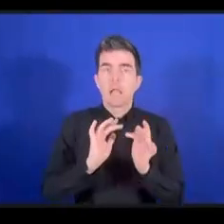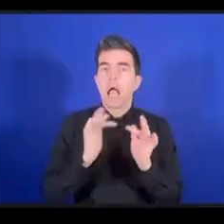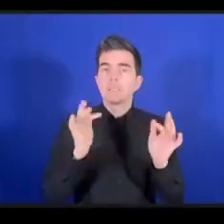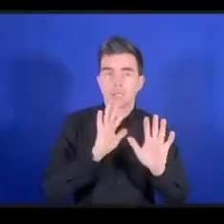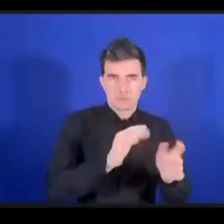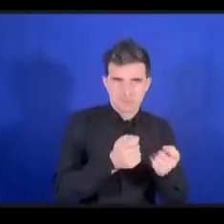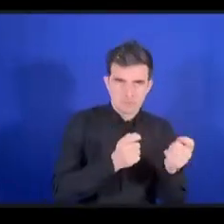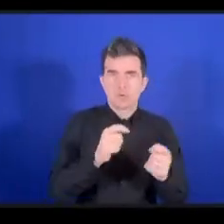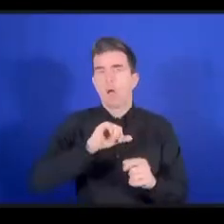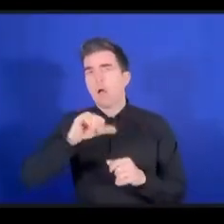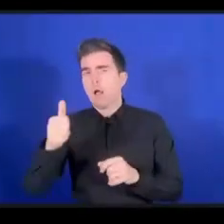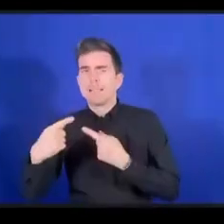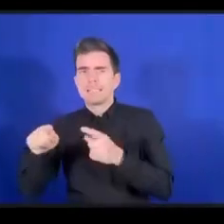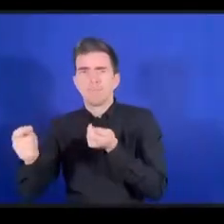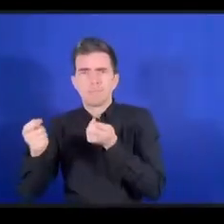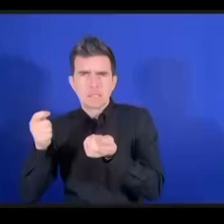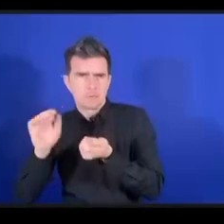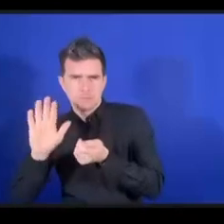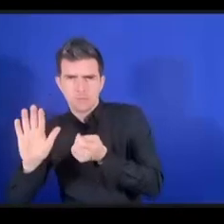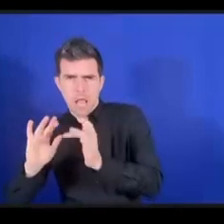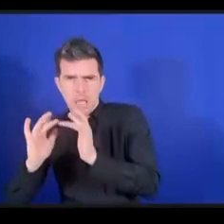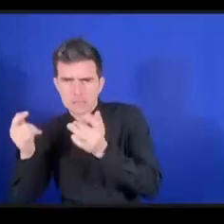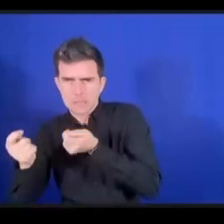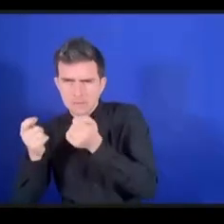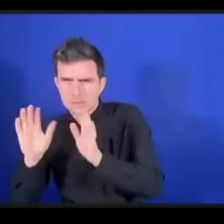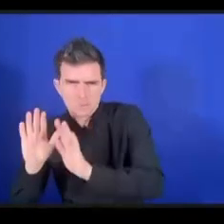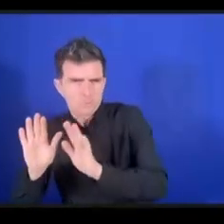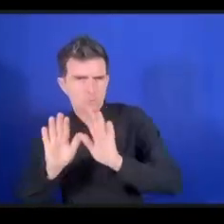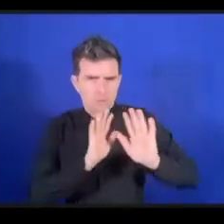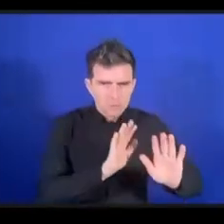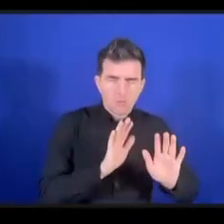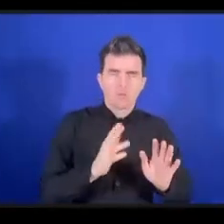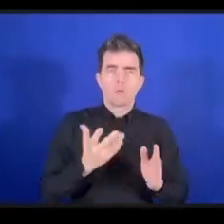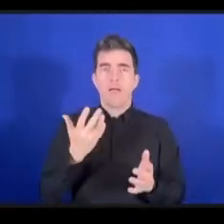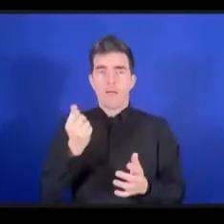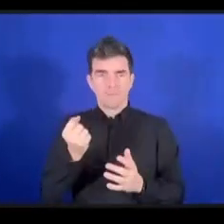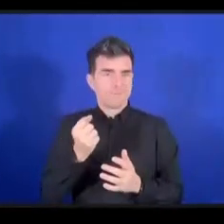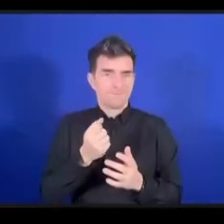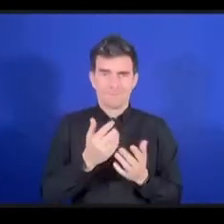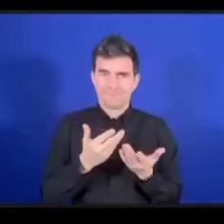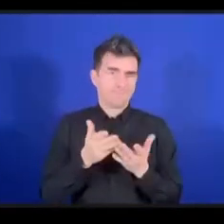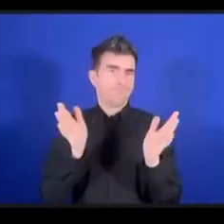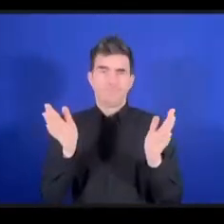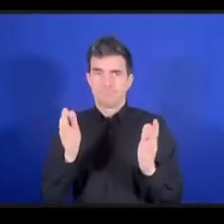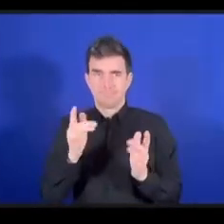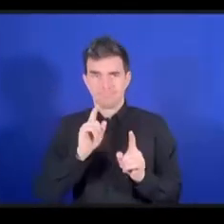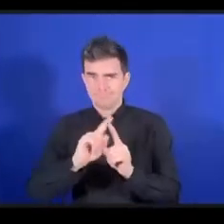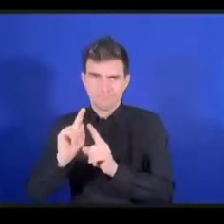modelos de lenguaje de la Inteligencia artificial generativa y también podemos ver